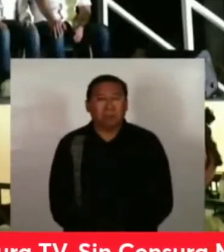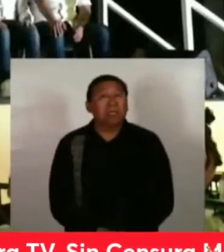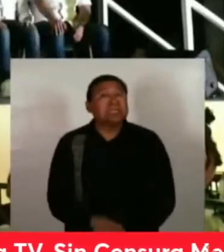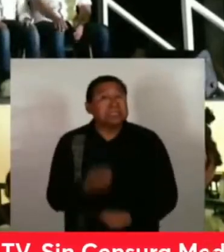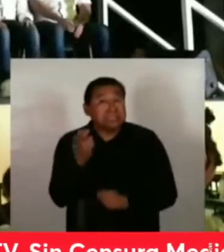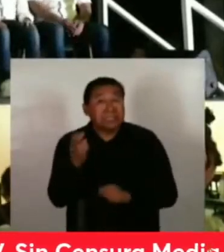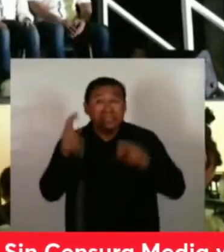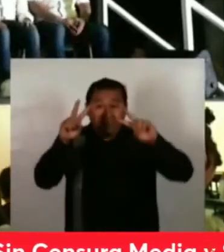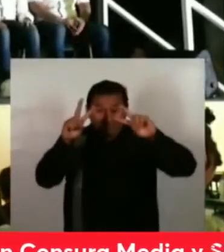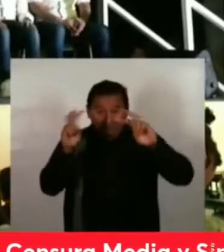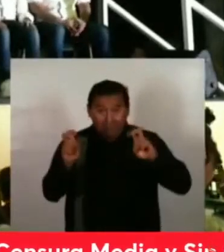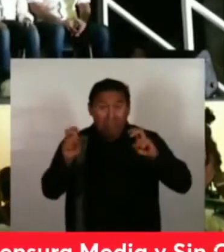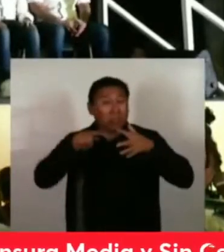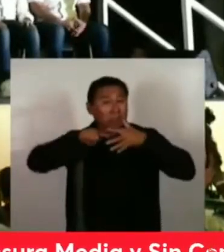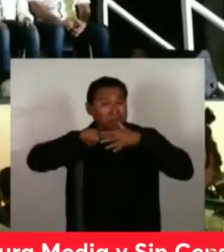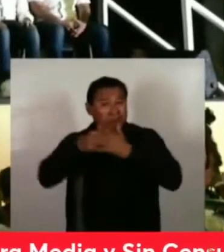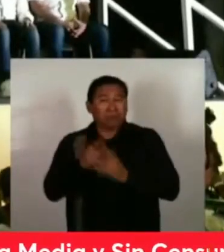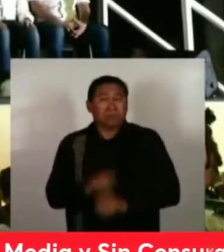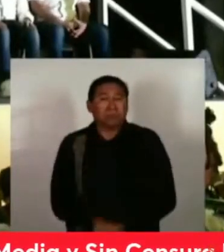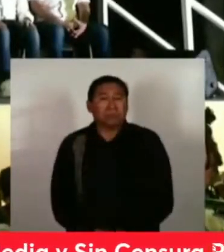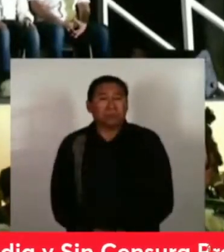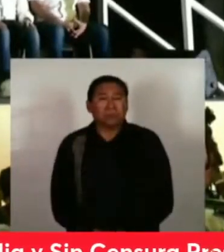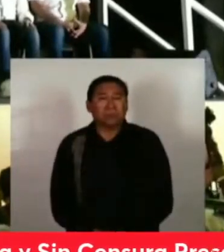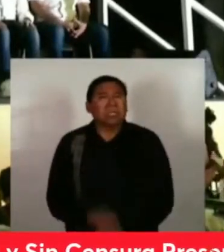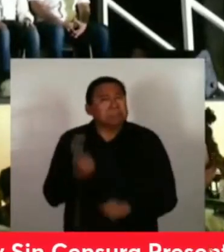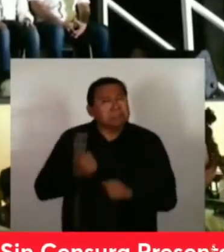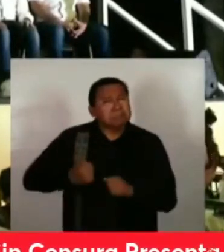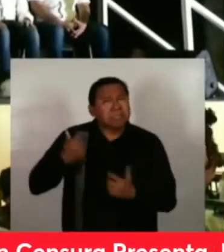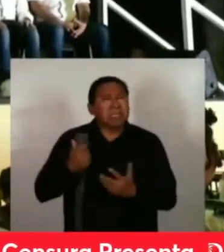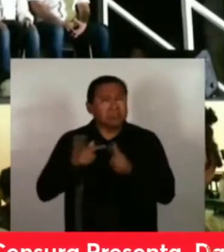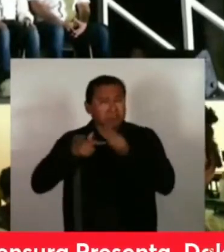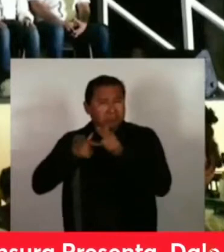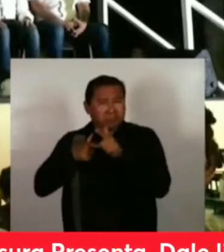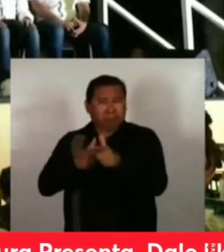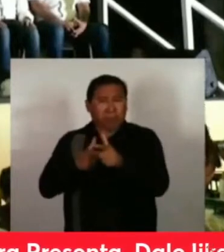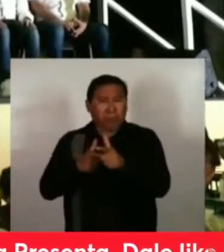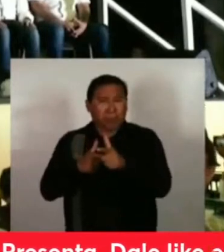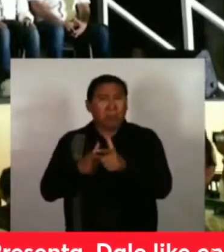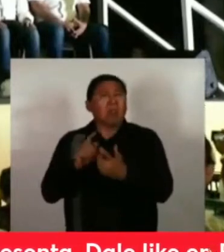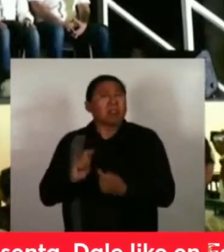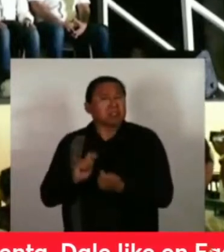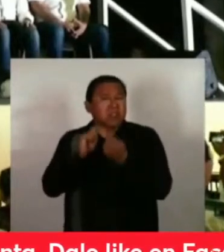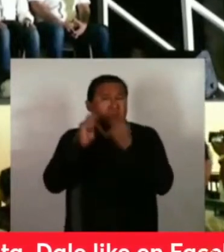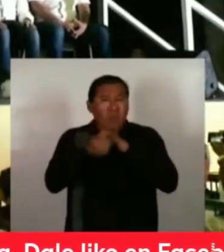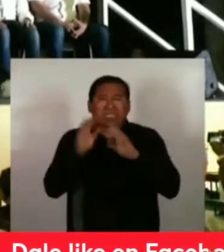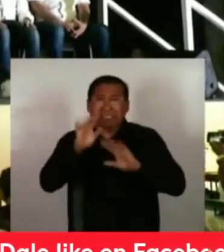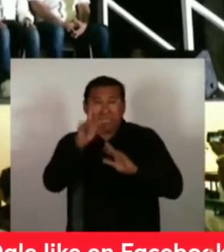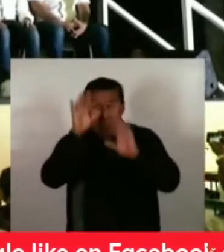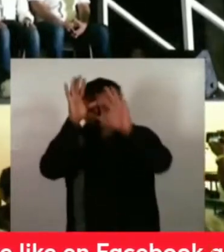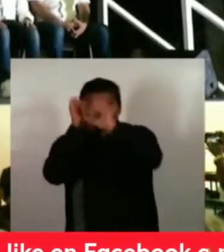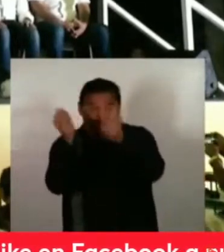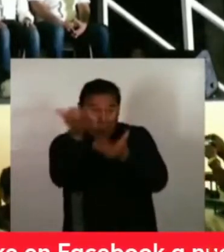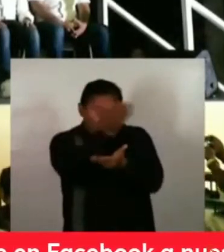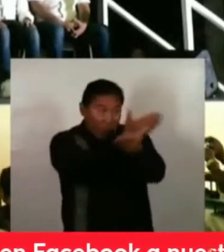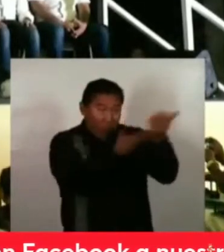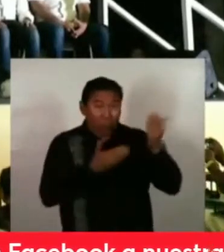Esos son los principios. Por eso digo que hay que continuar con la transformación. ¿Están de acuerdo?